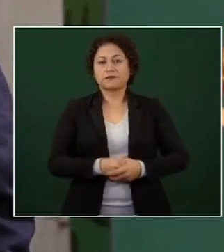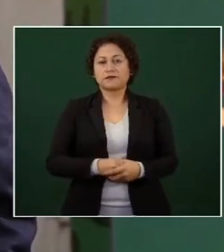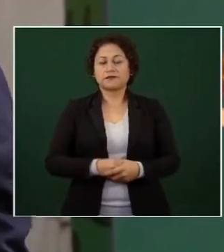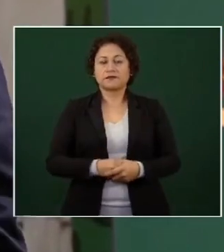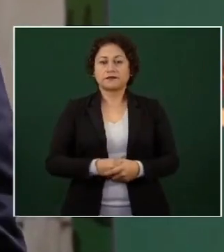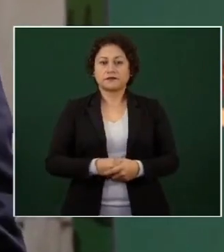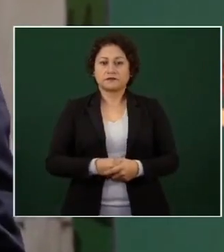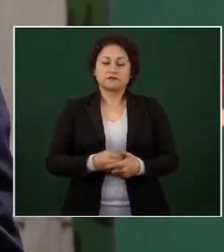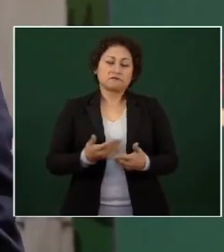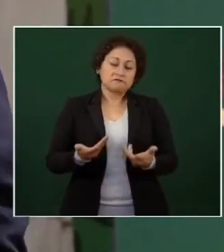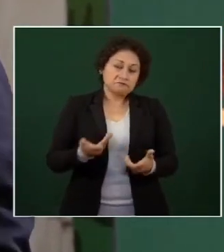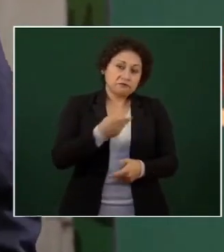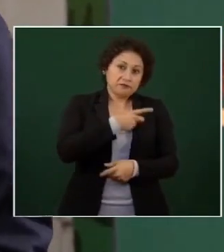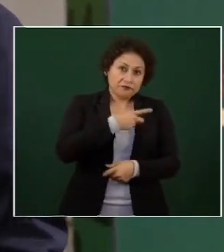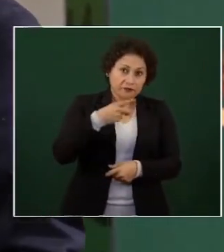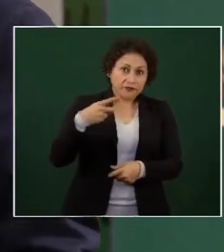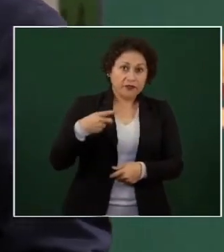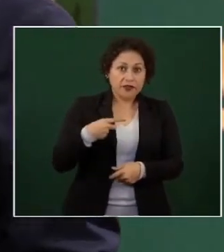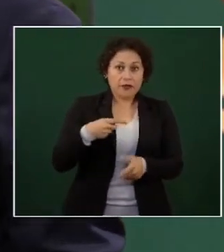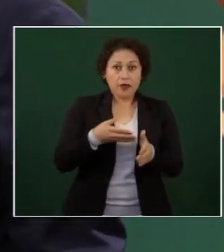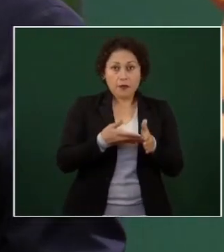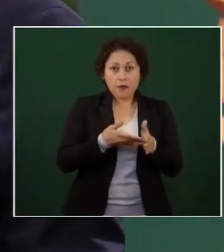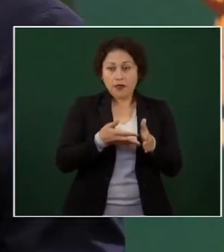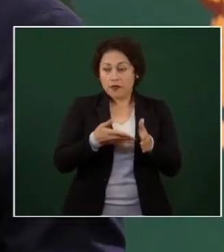que analizar